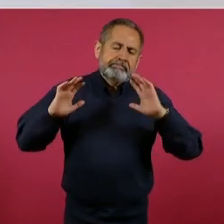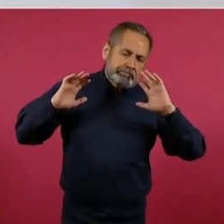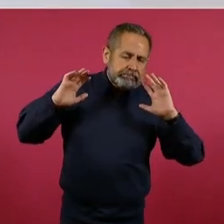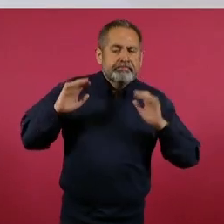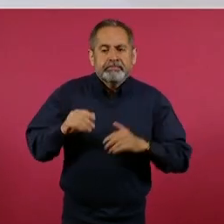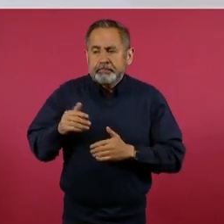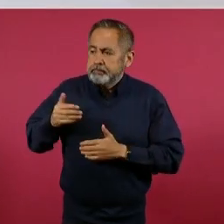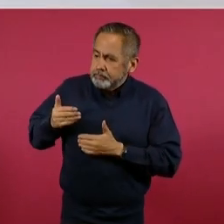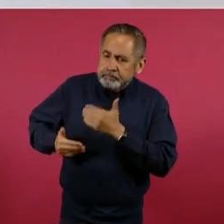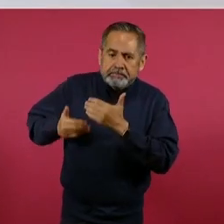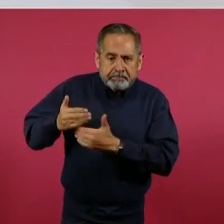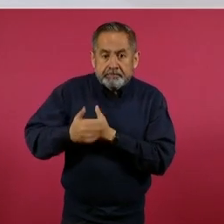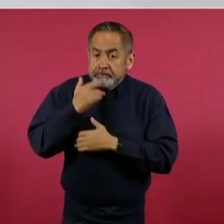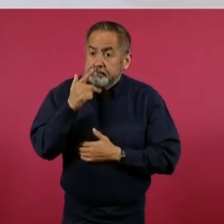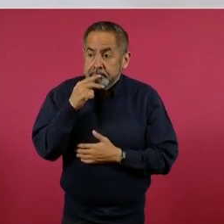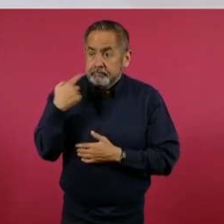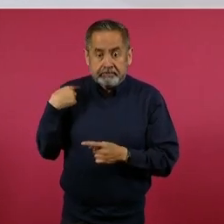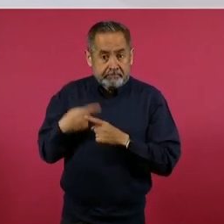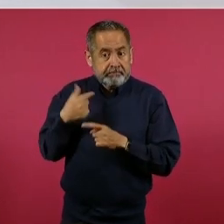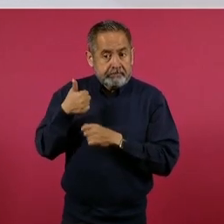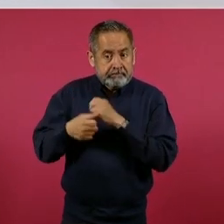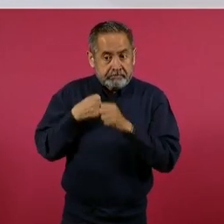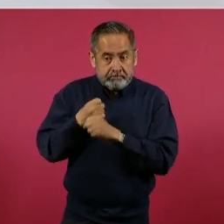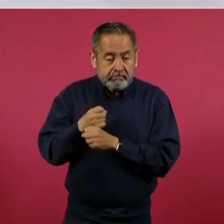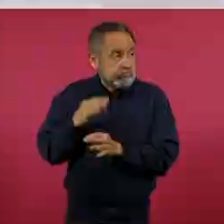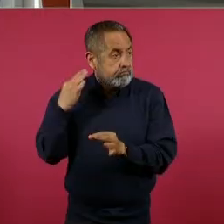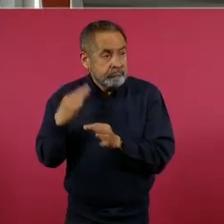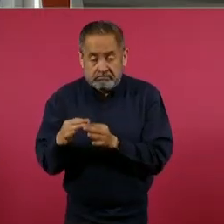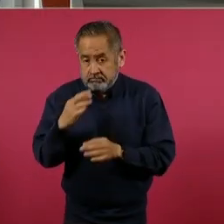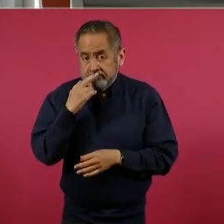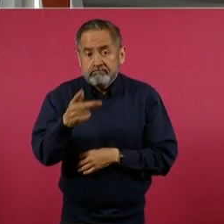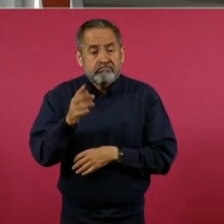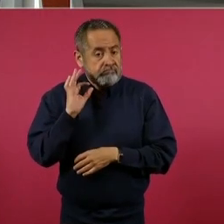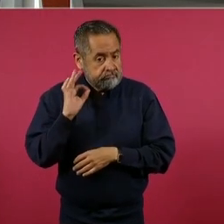considerablemente en este sexenio en